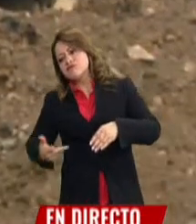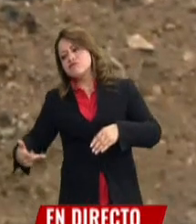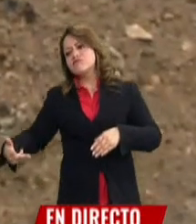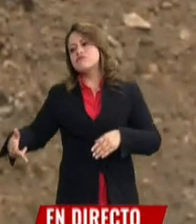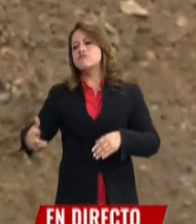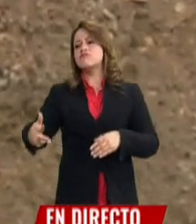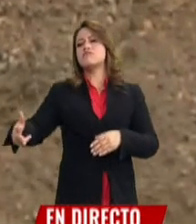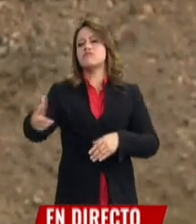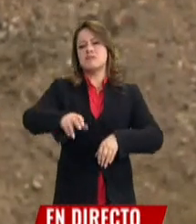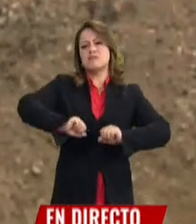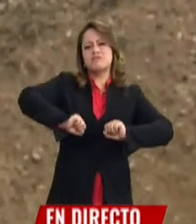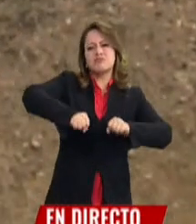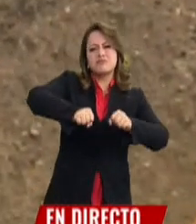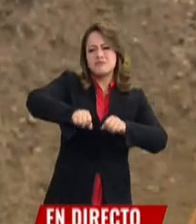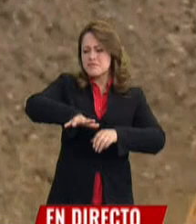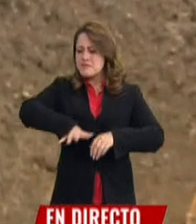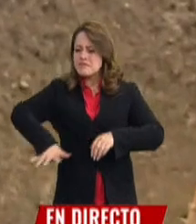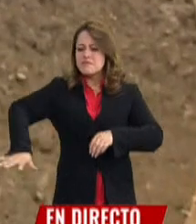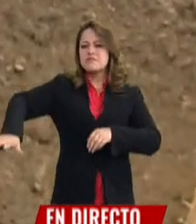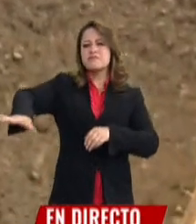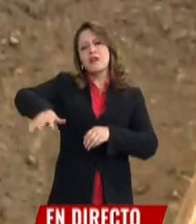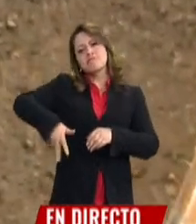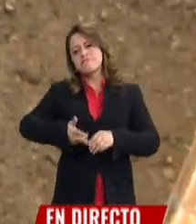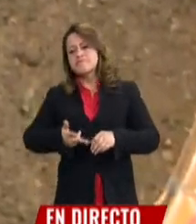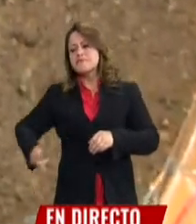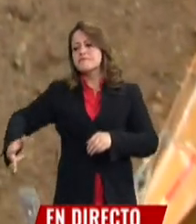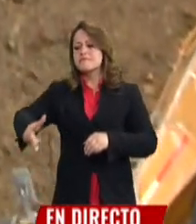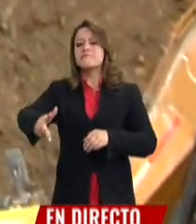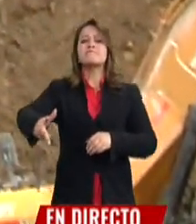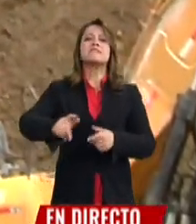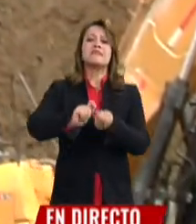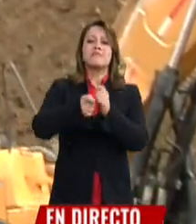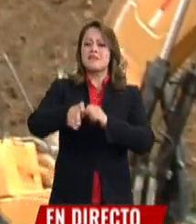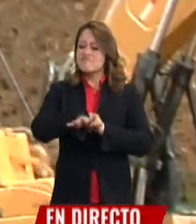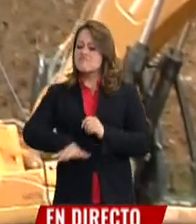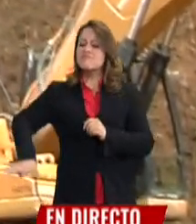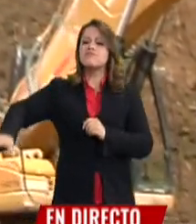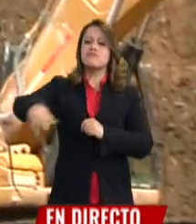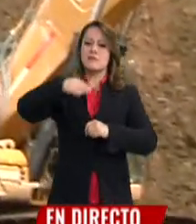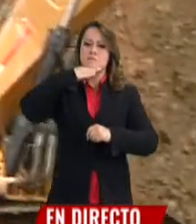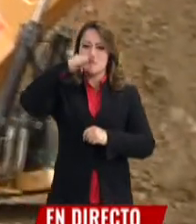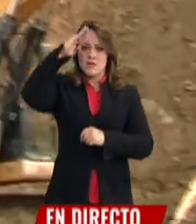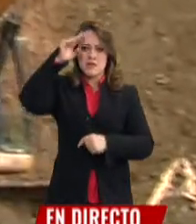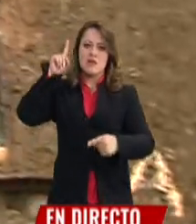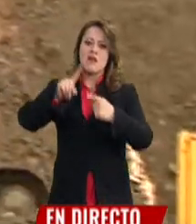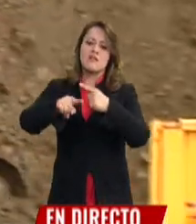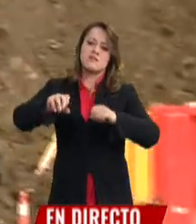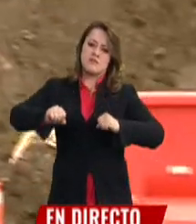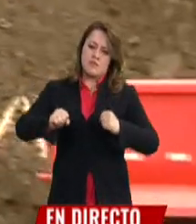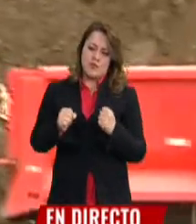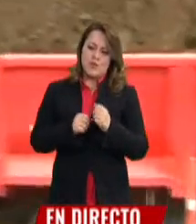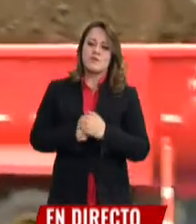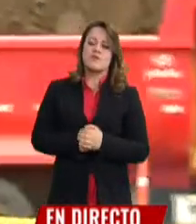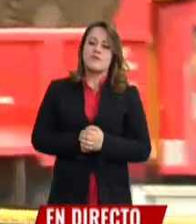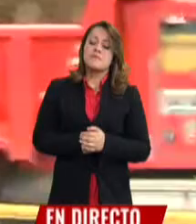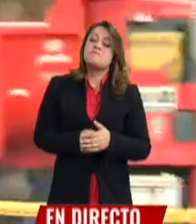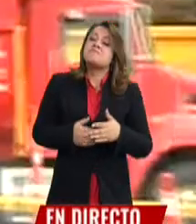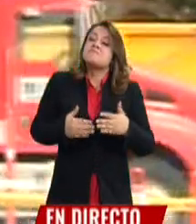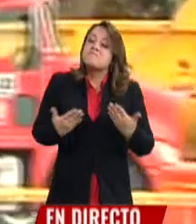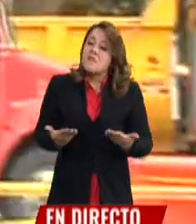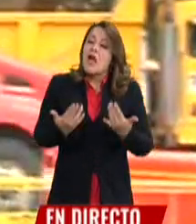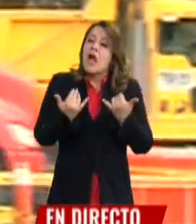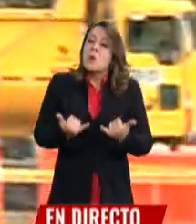empezando a movilizarse por una de las calzadas de la autopista Medellín-Bogotá, precisamente para conocer con más detalles cuáles serán